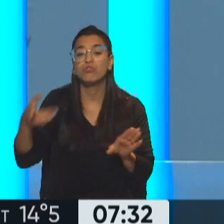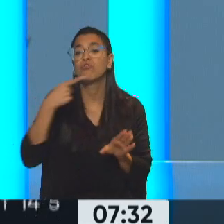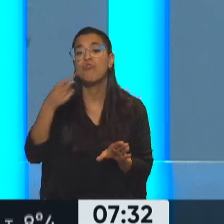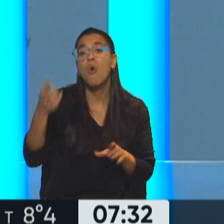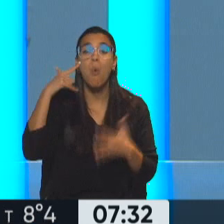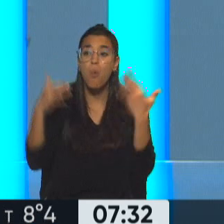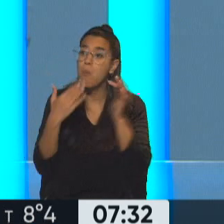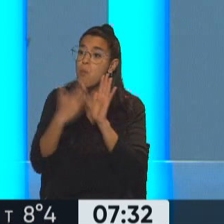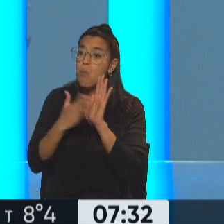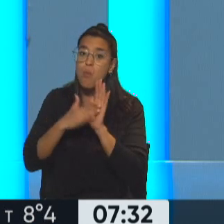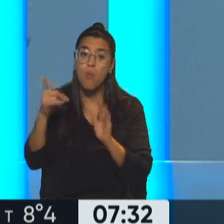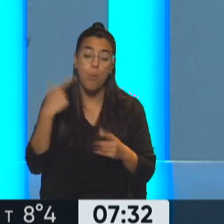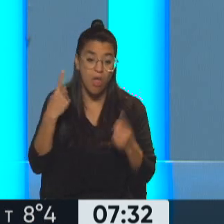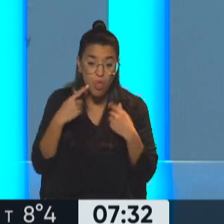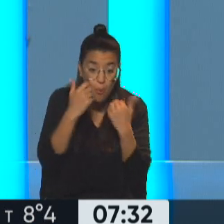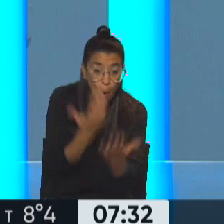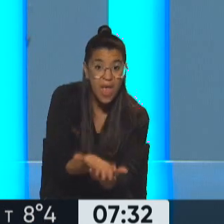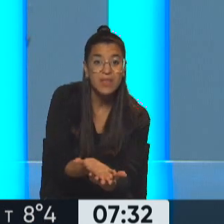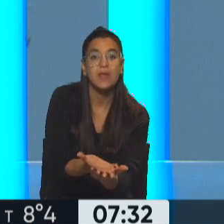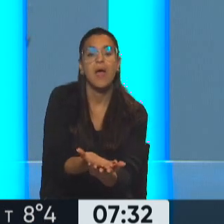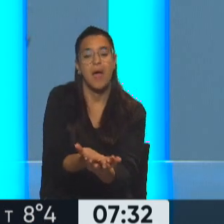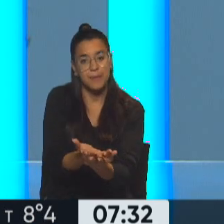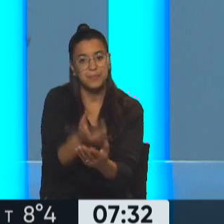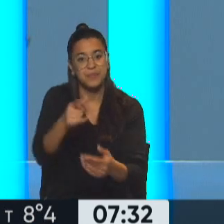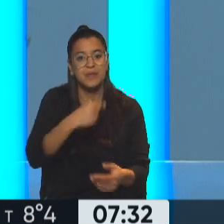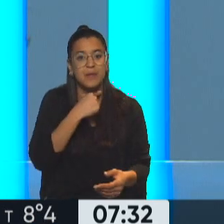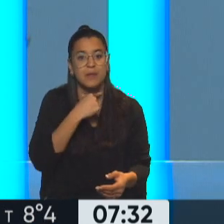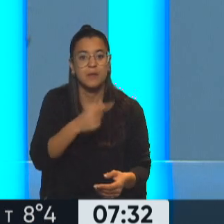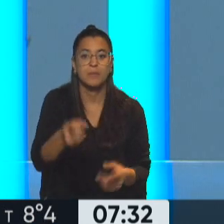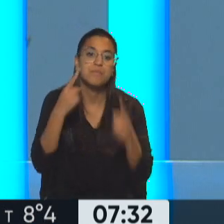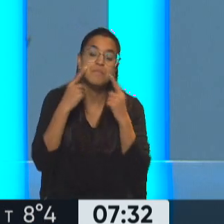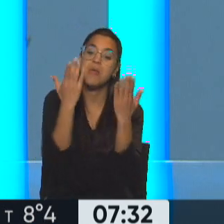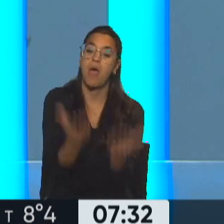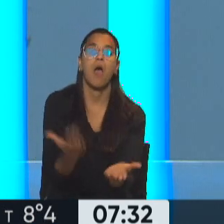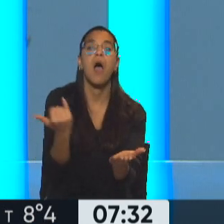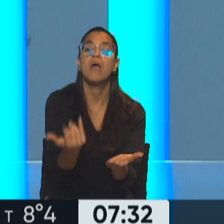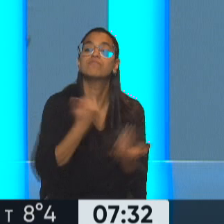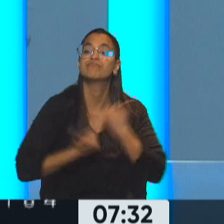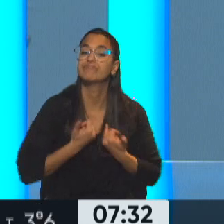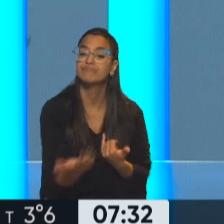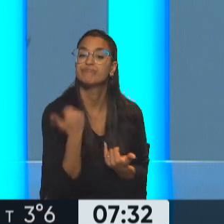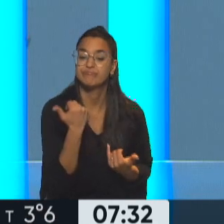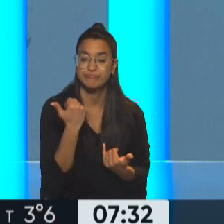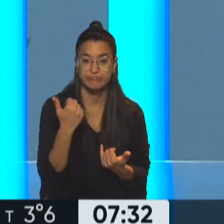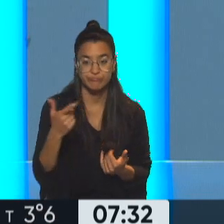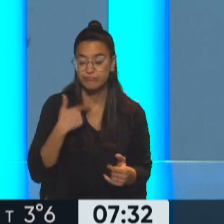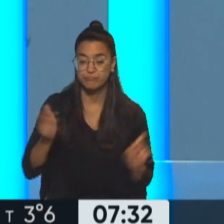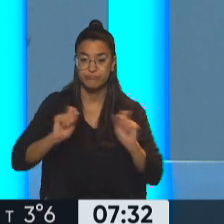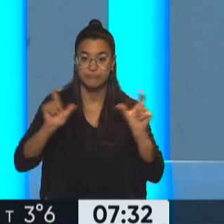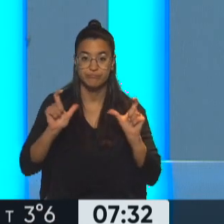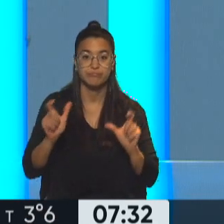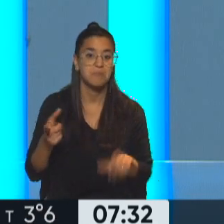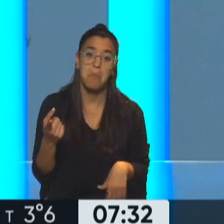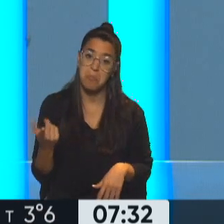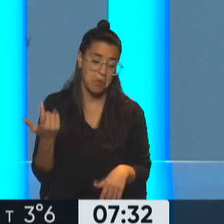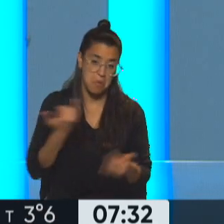esas pruebas, cuando se las exhibieron, la intención era quebrarla, mirá, tenemos esto, ¿qué tenés para decir? Quebrarla y sorprenderla en ese momento,